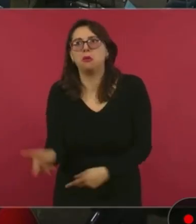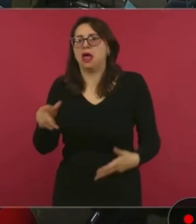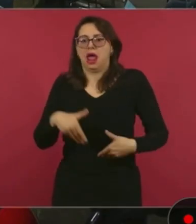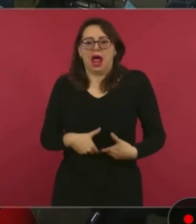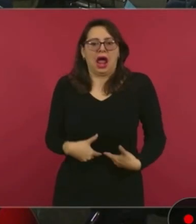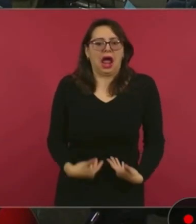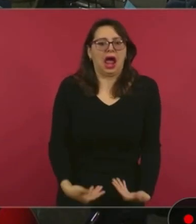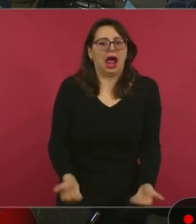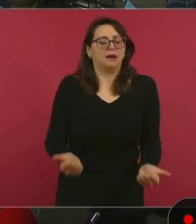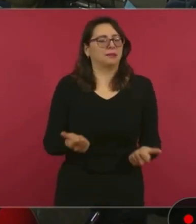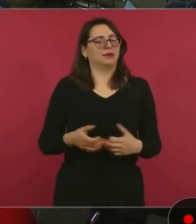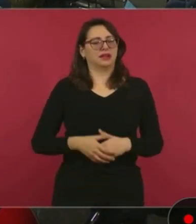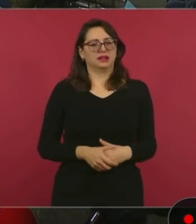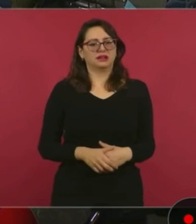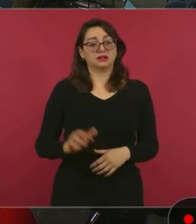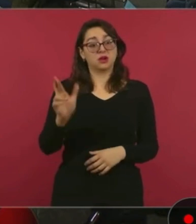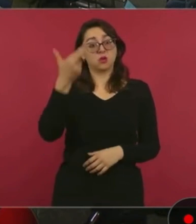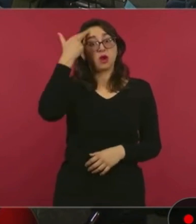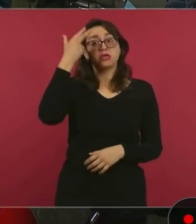No puede haber